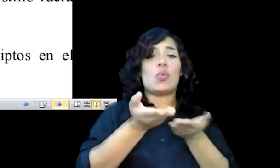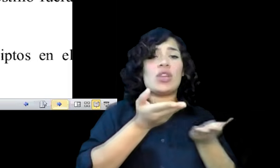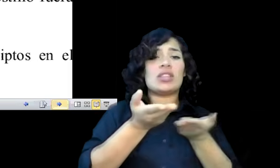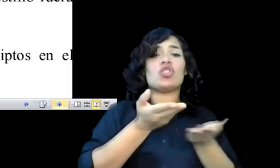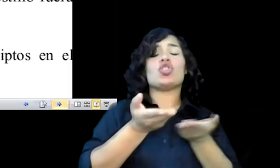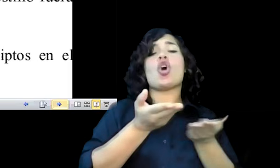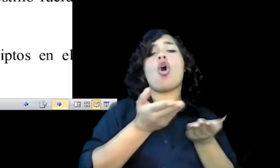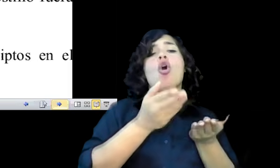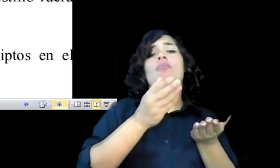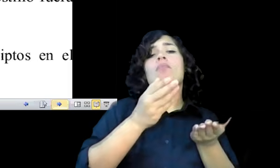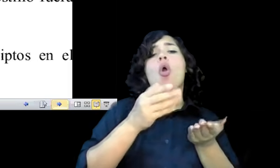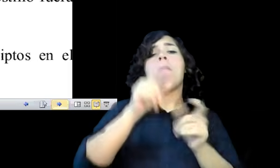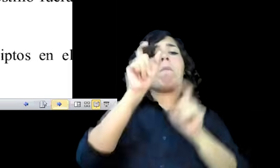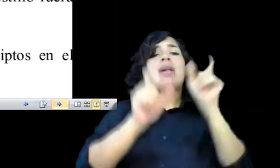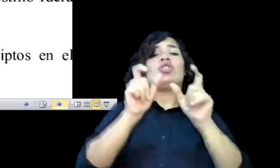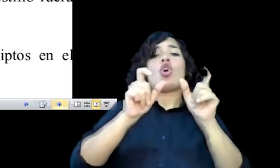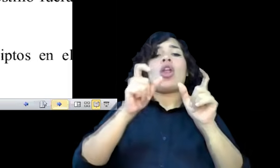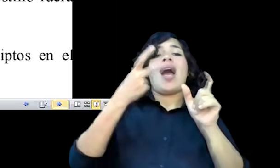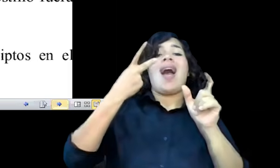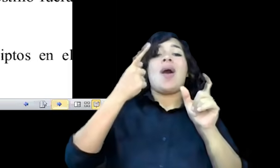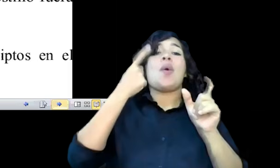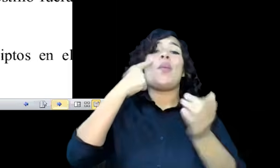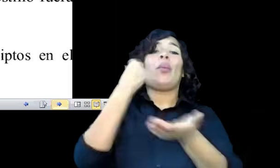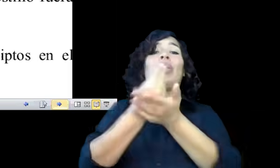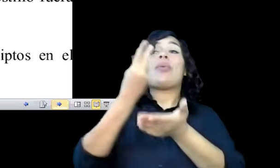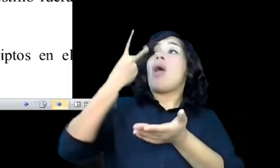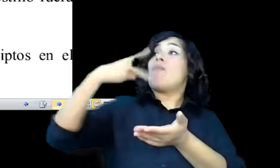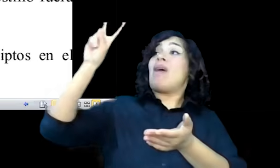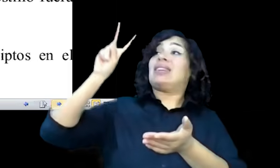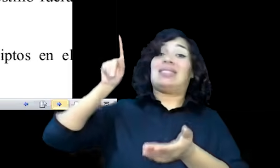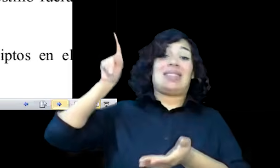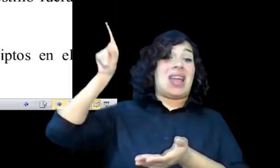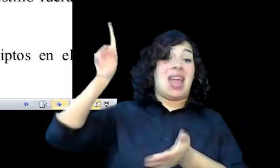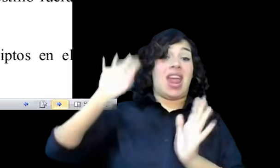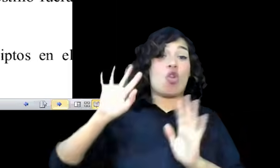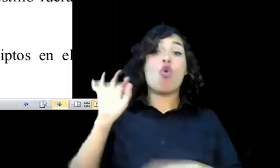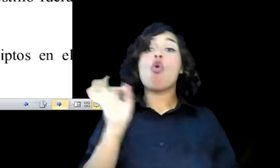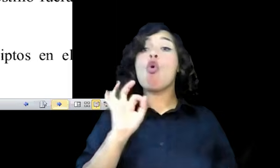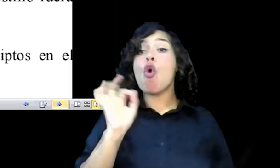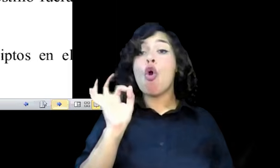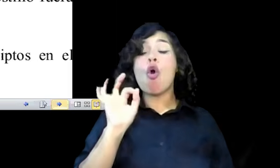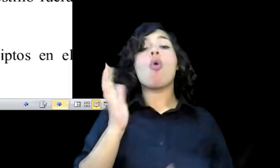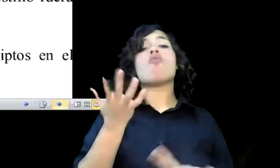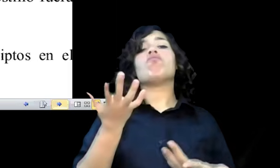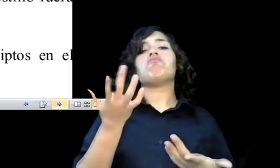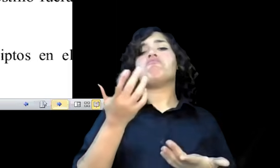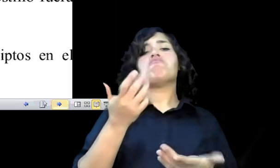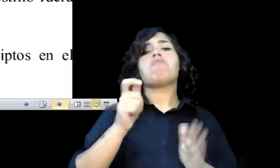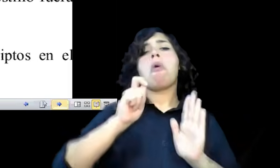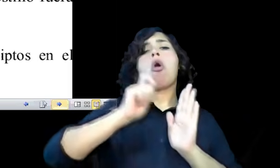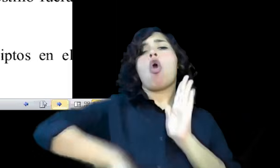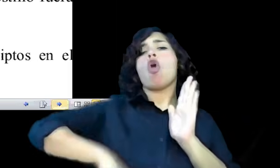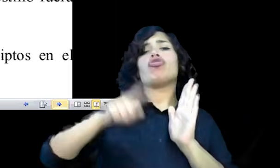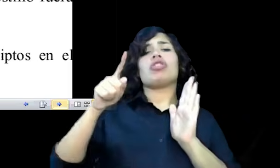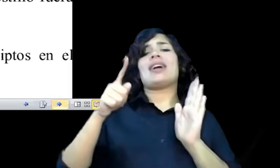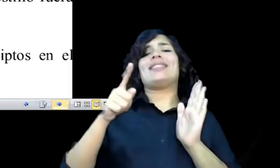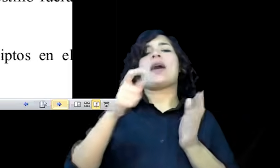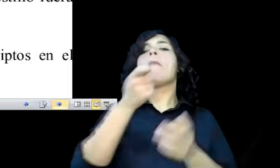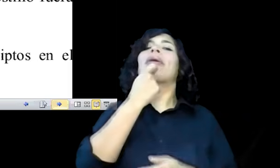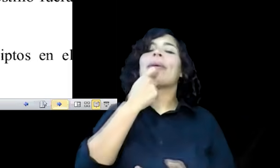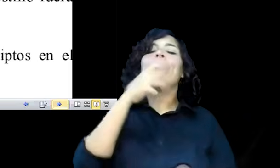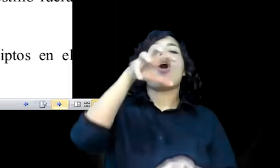sujetos residentes en el exterior, la compra de servicios en el exterior contratados a través de agencias de viajes y